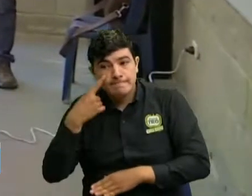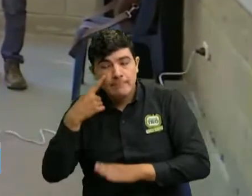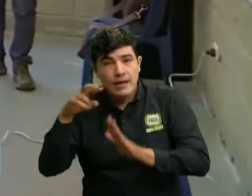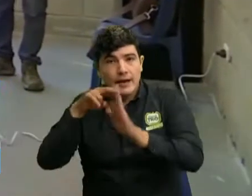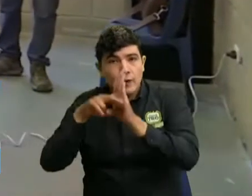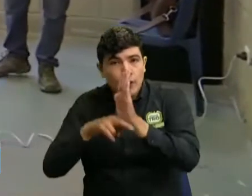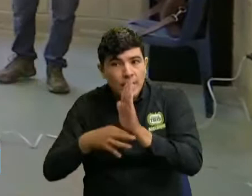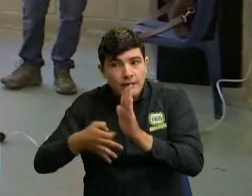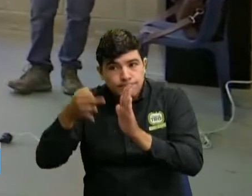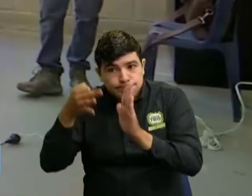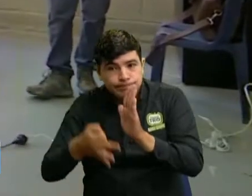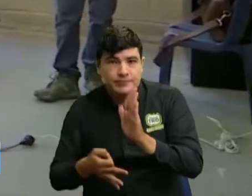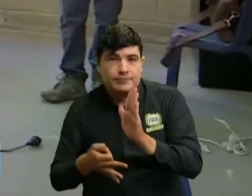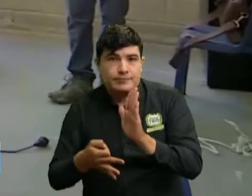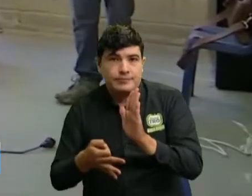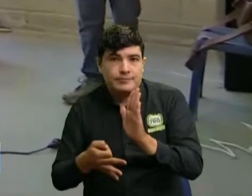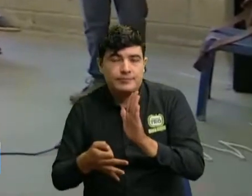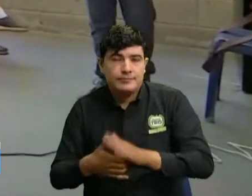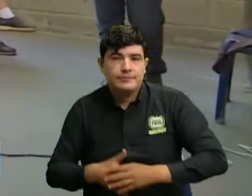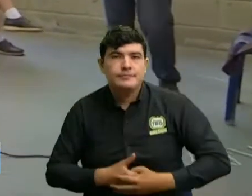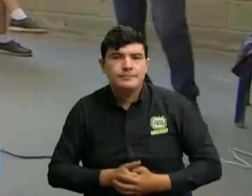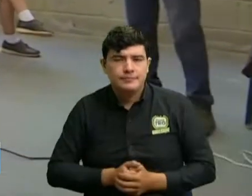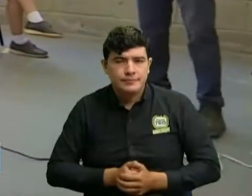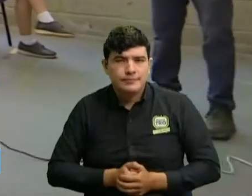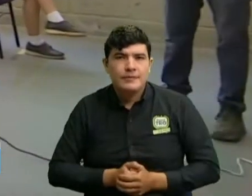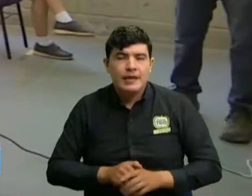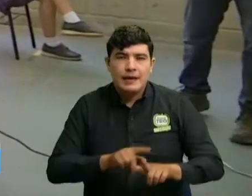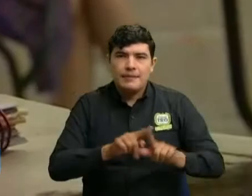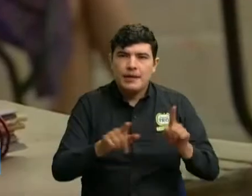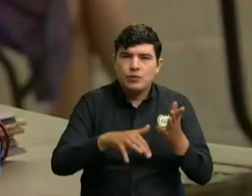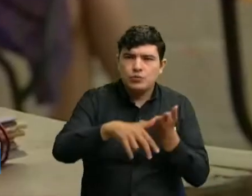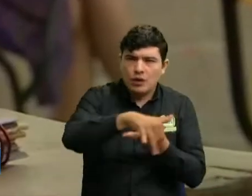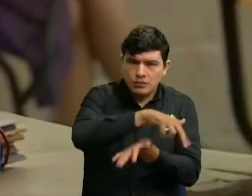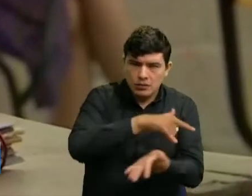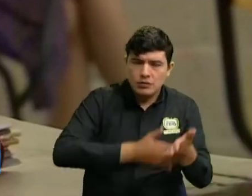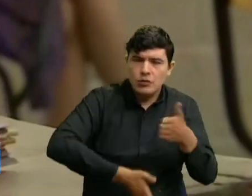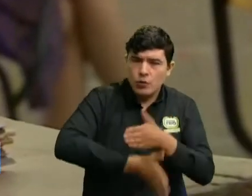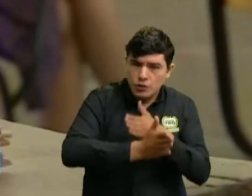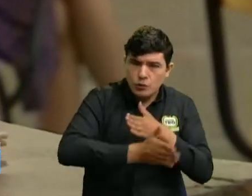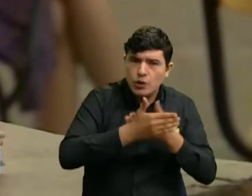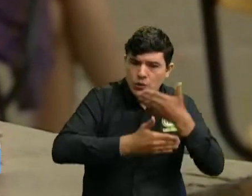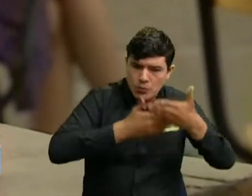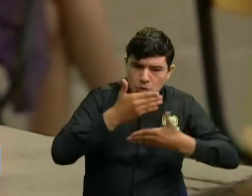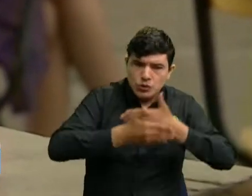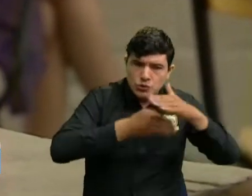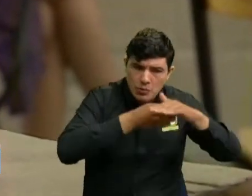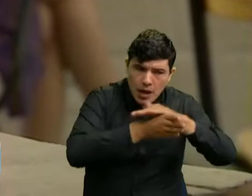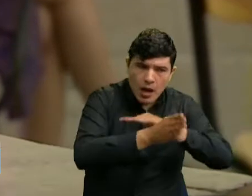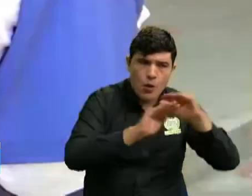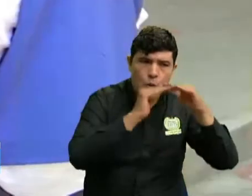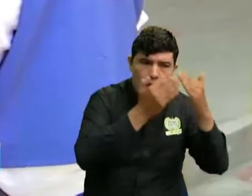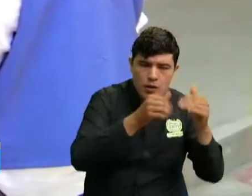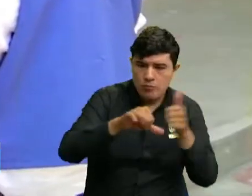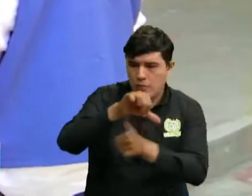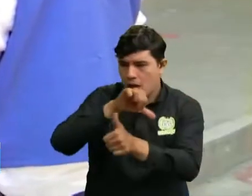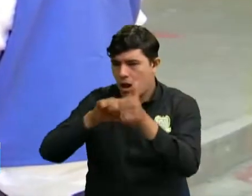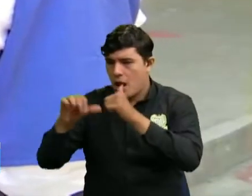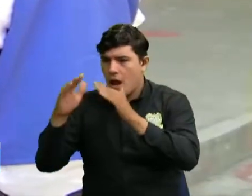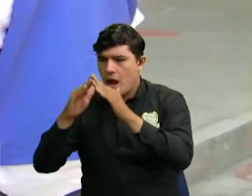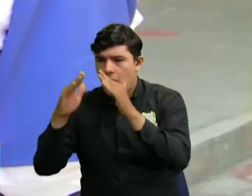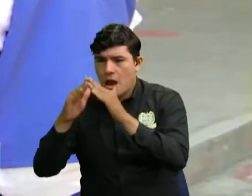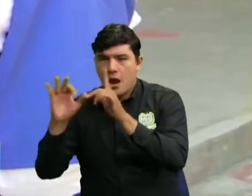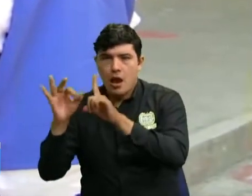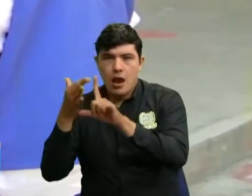para suspender las clases pero mientras santander sigue con el proceso de alternancia la alcaldía de bucaramanga la